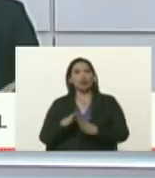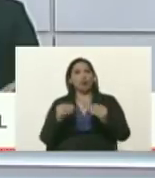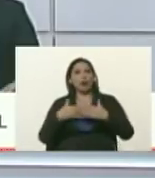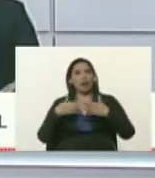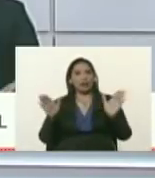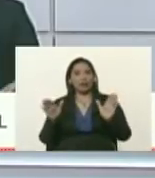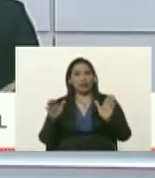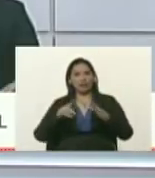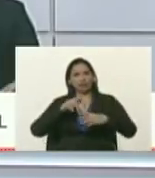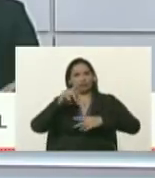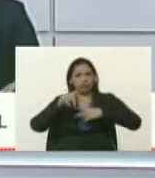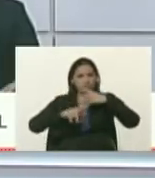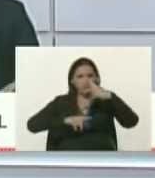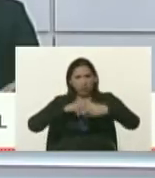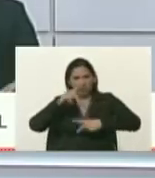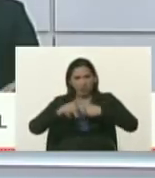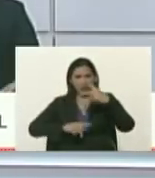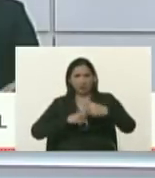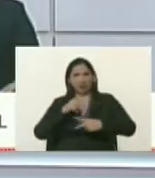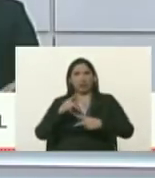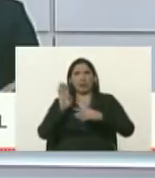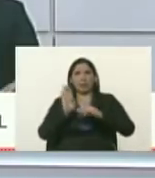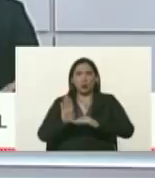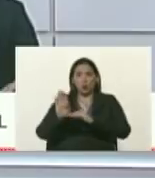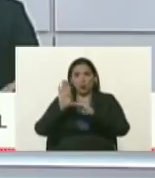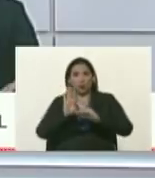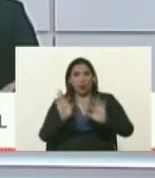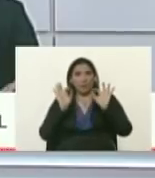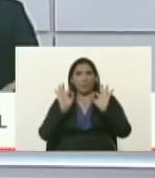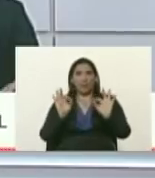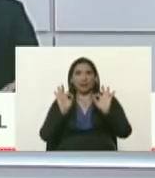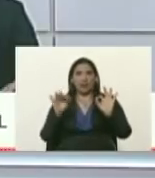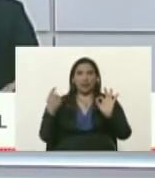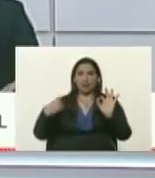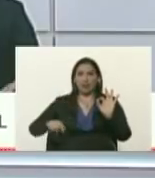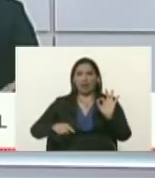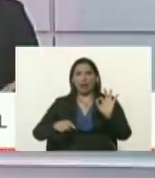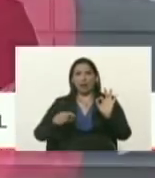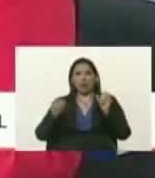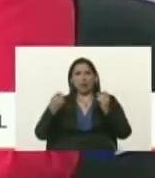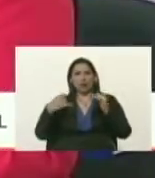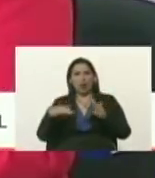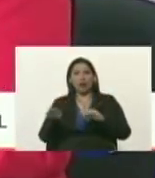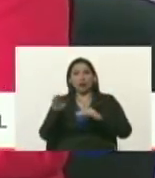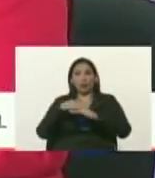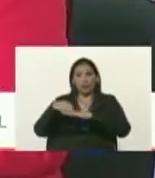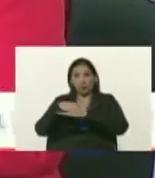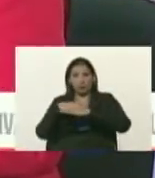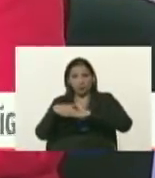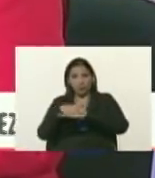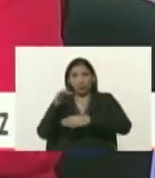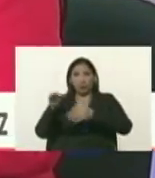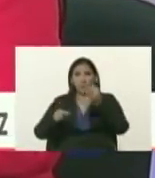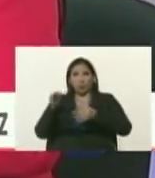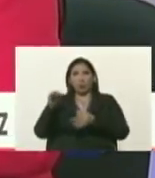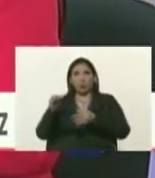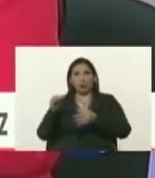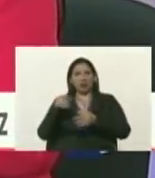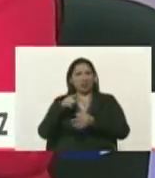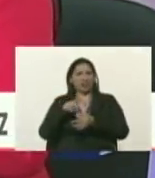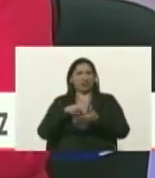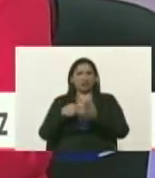garantías procesales, las protecciones especiales que tenemos en cuanto a inmunidad de jurisdicción, fueron